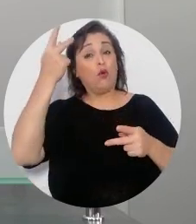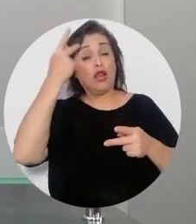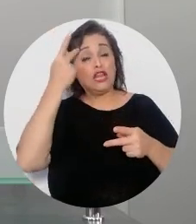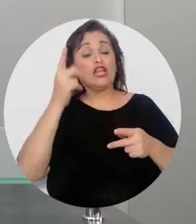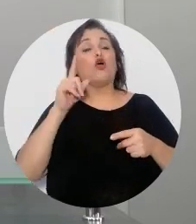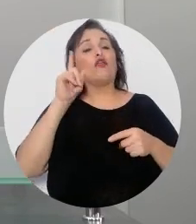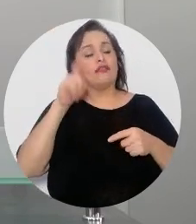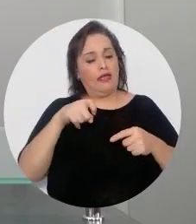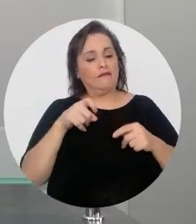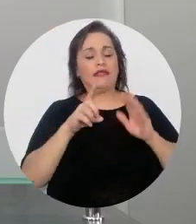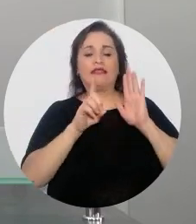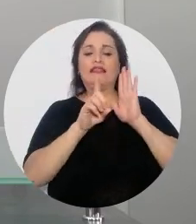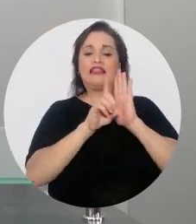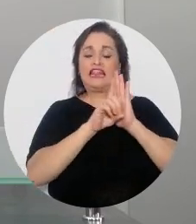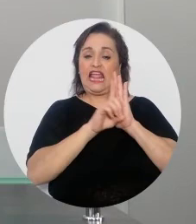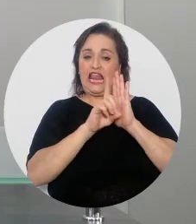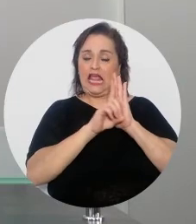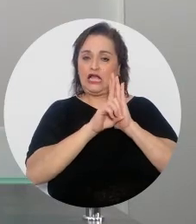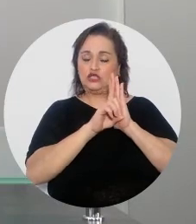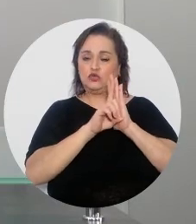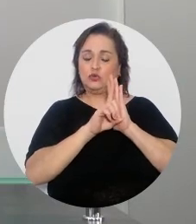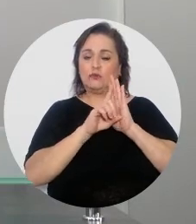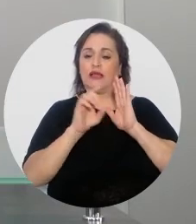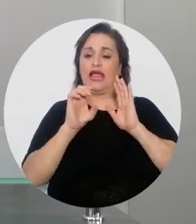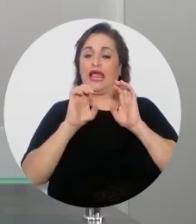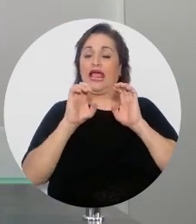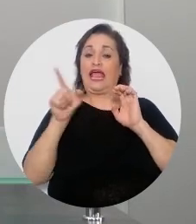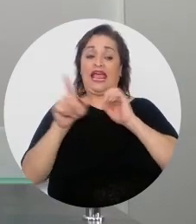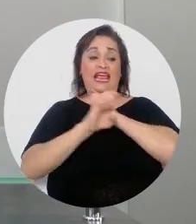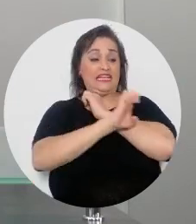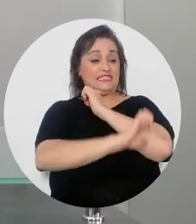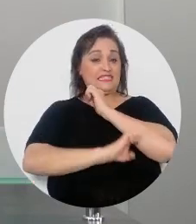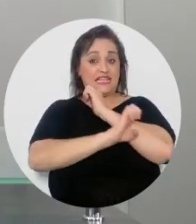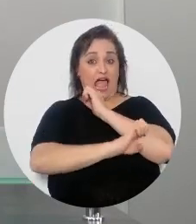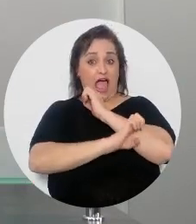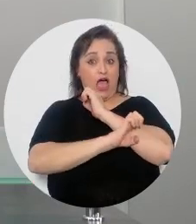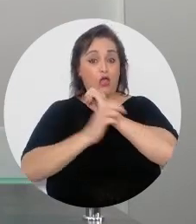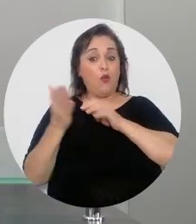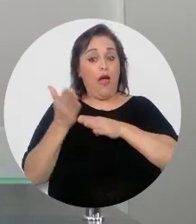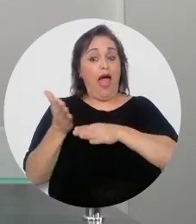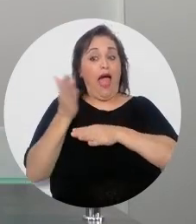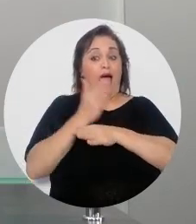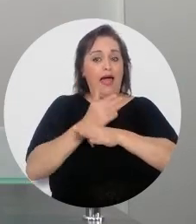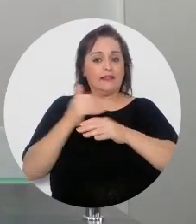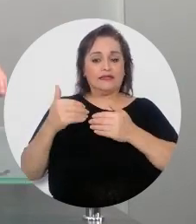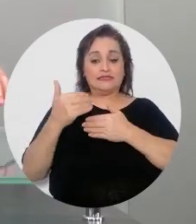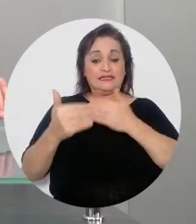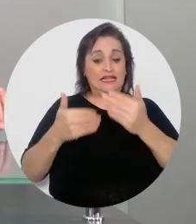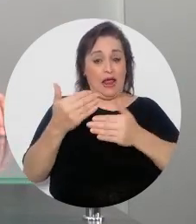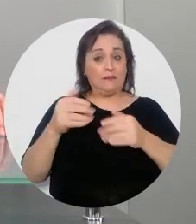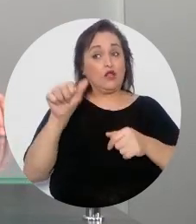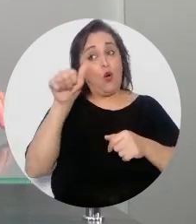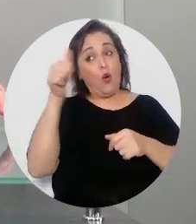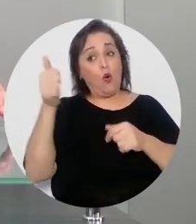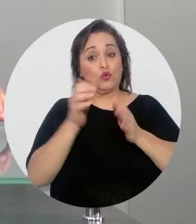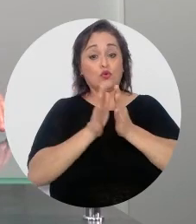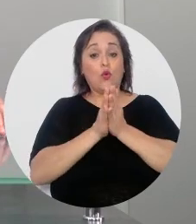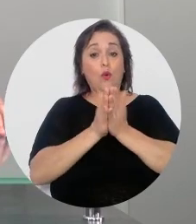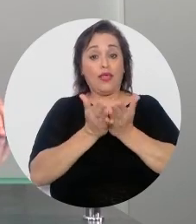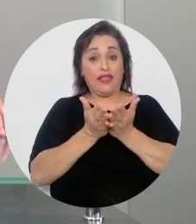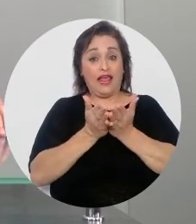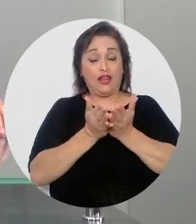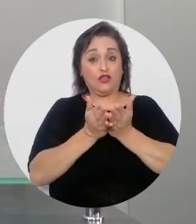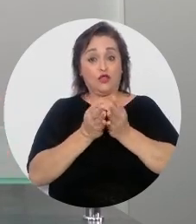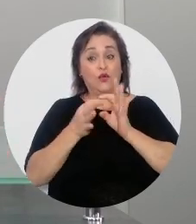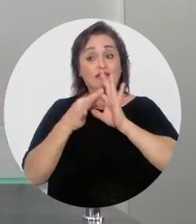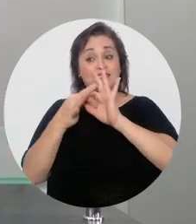haber adquirido el derecho a la contribución del Estado, lo cual se explicó en otro de los cuadernos de la serie